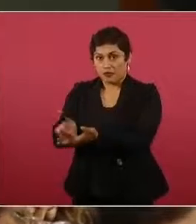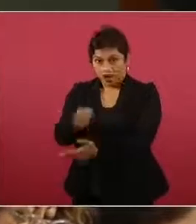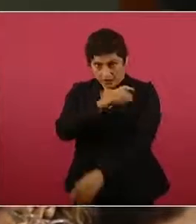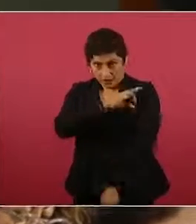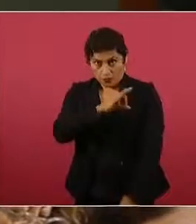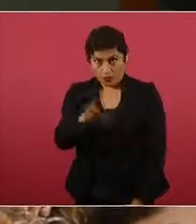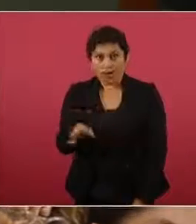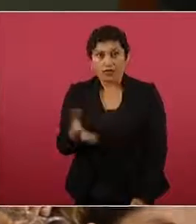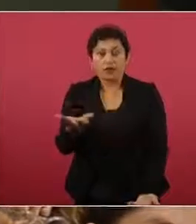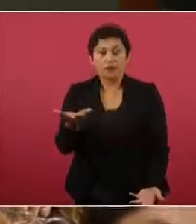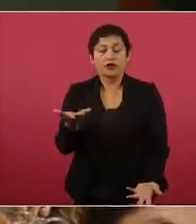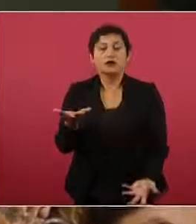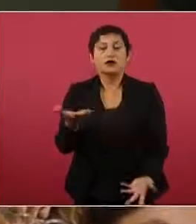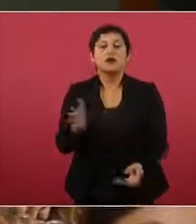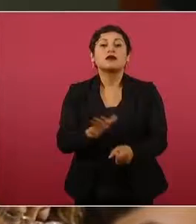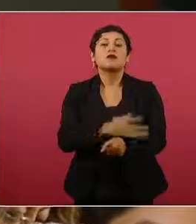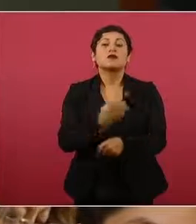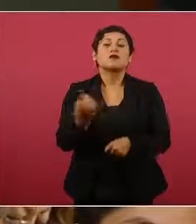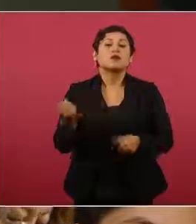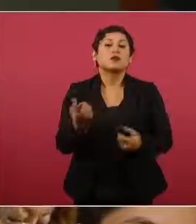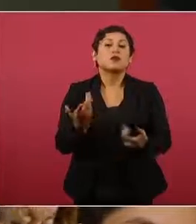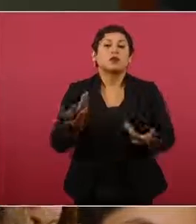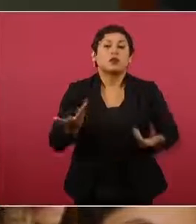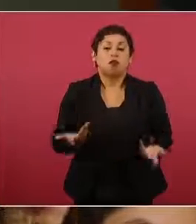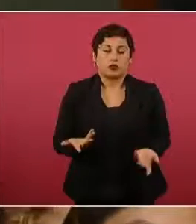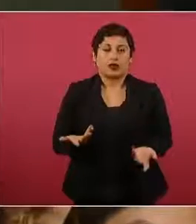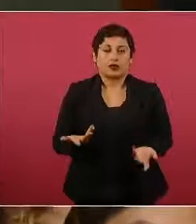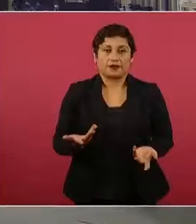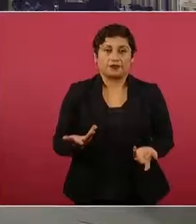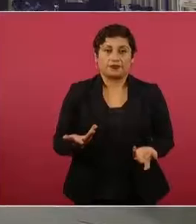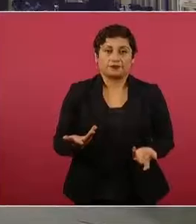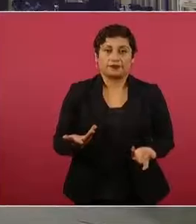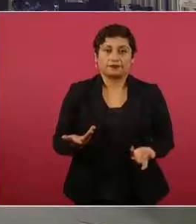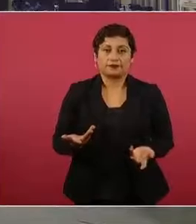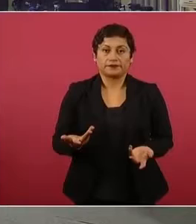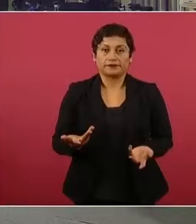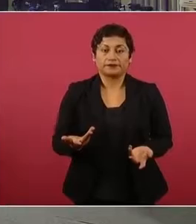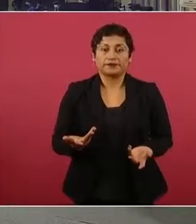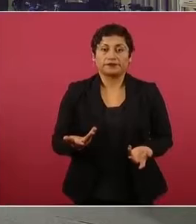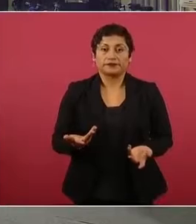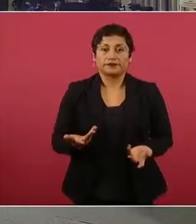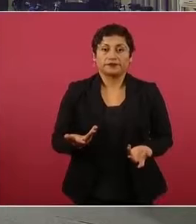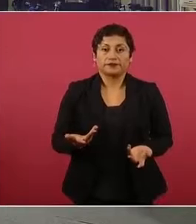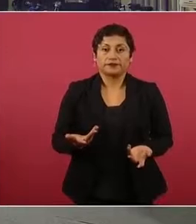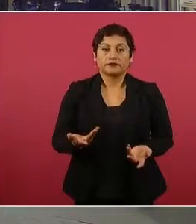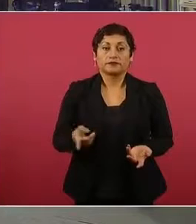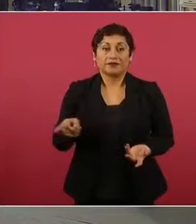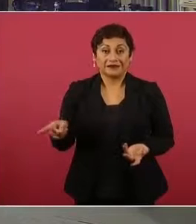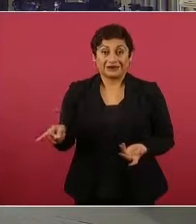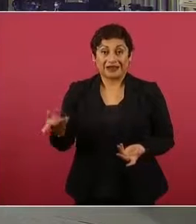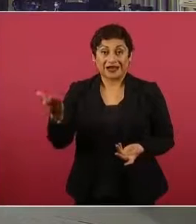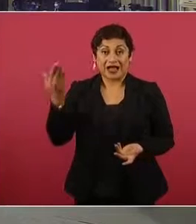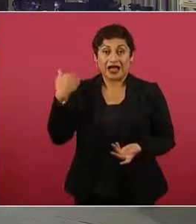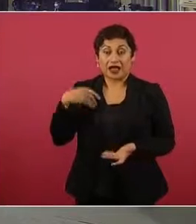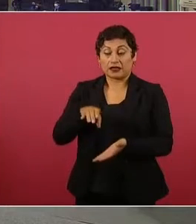inmuebles, porque la fuente de pago de este crédito